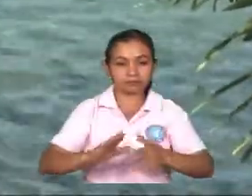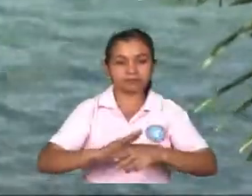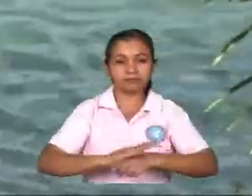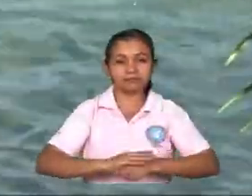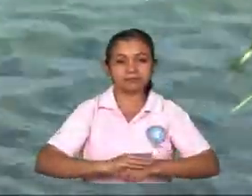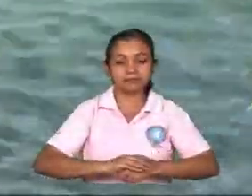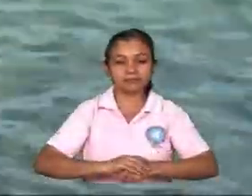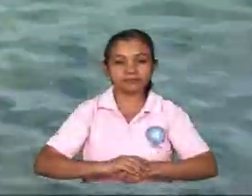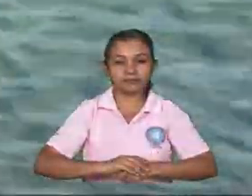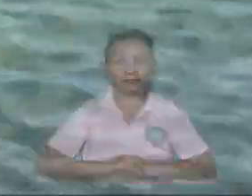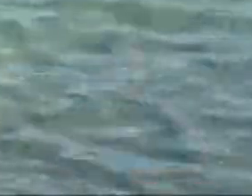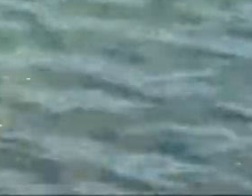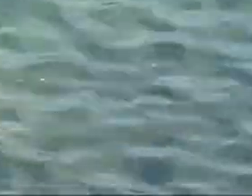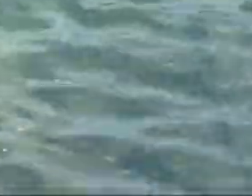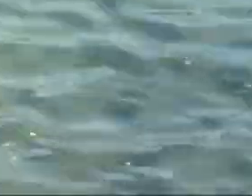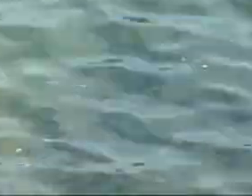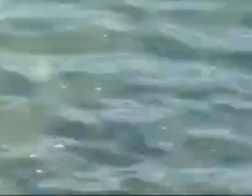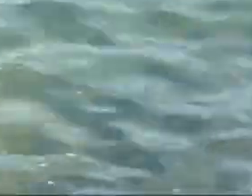Paz.